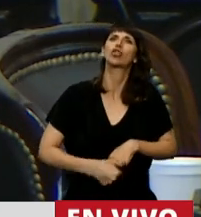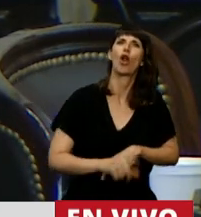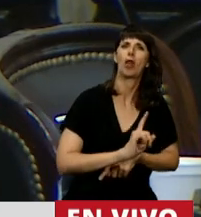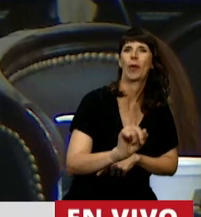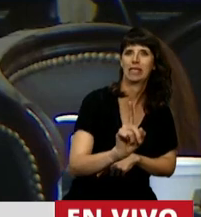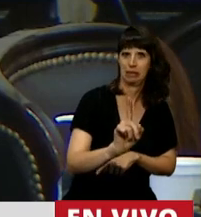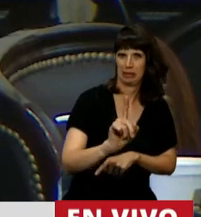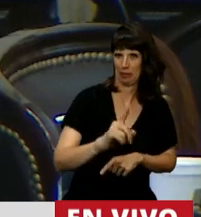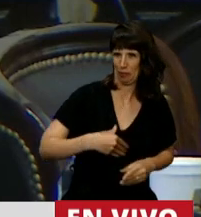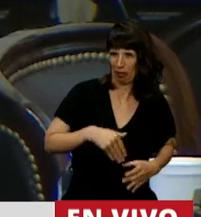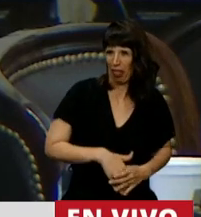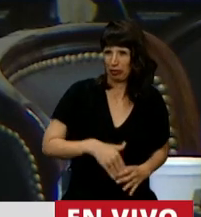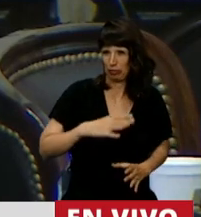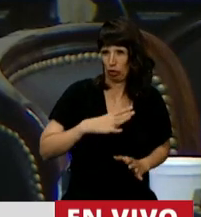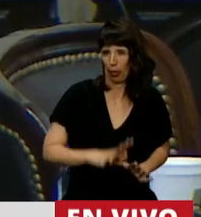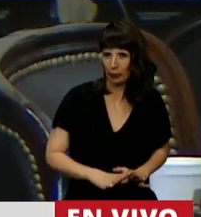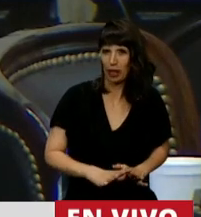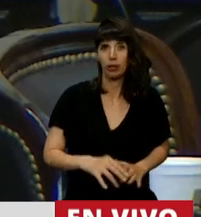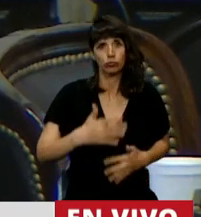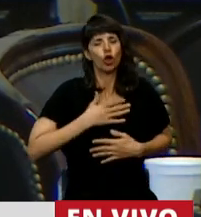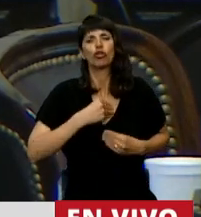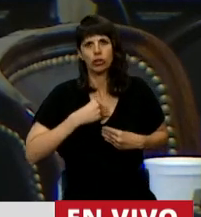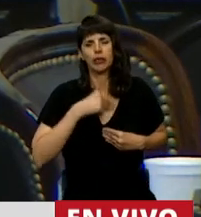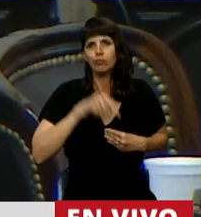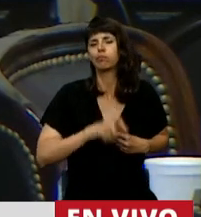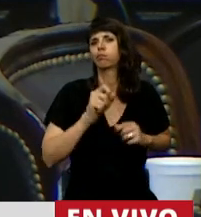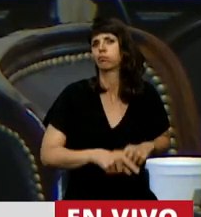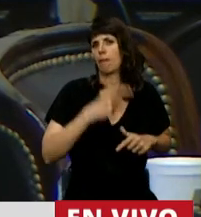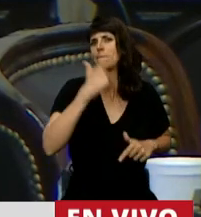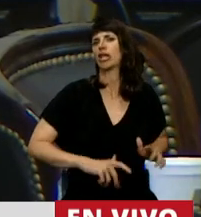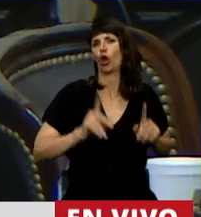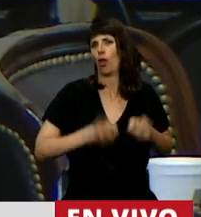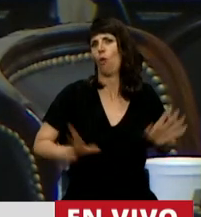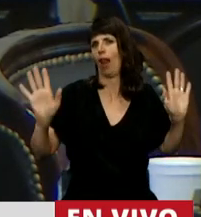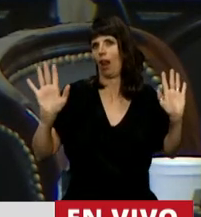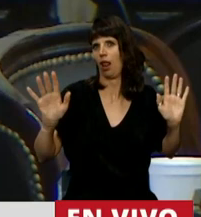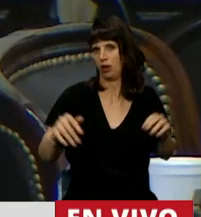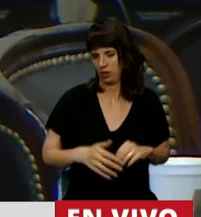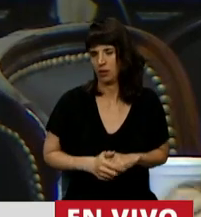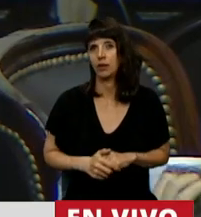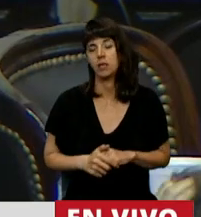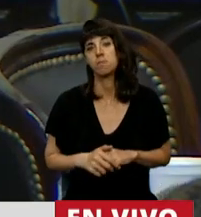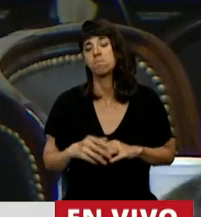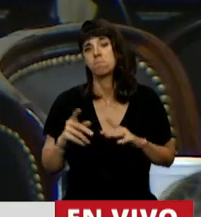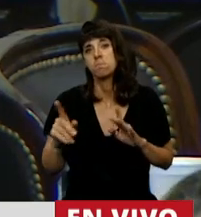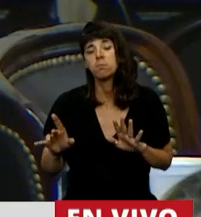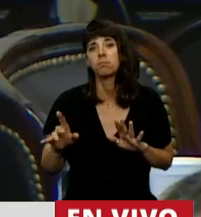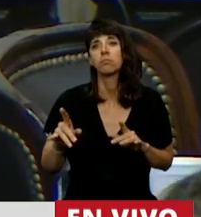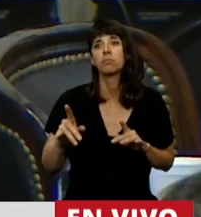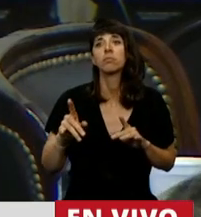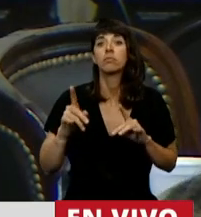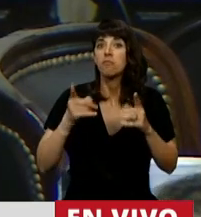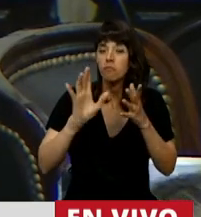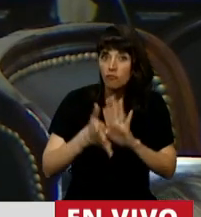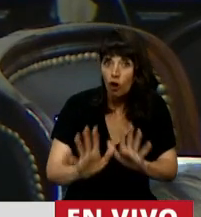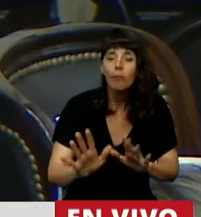persona. Y así todo, no dejo de pensar que muchas mujeres que hoy